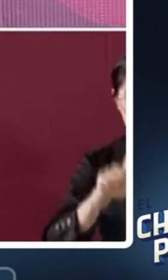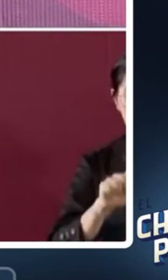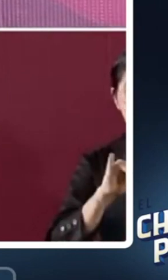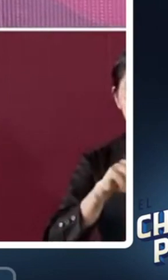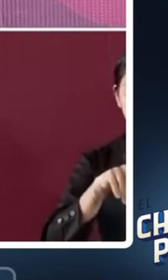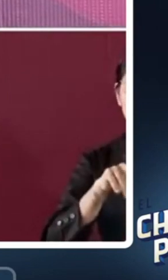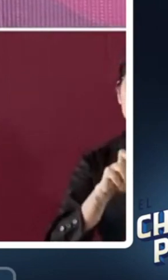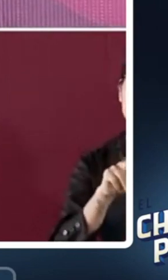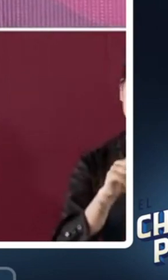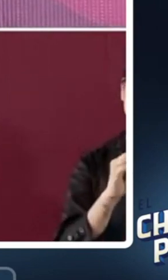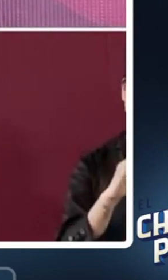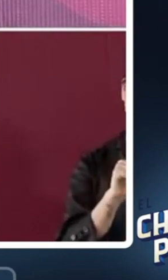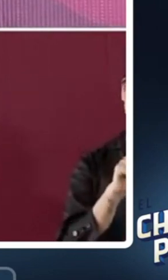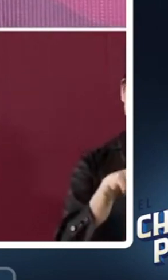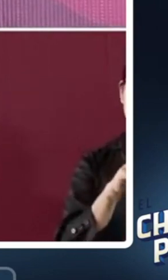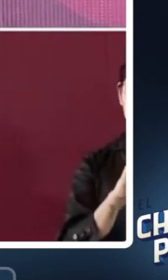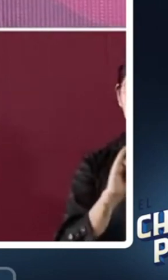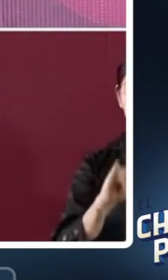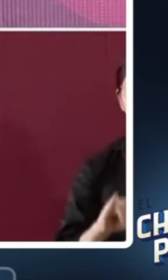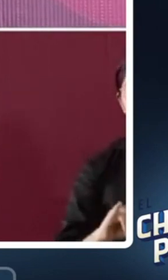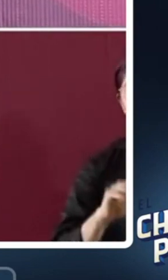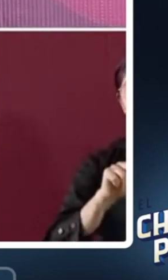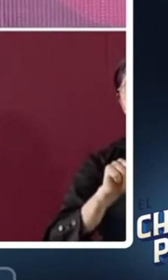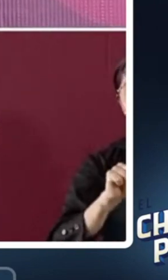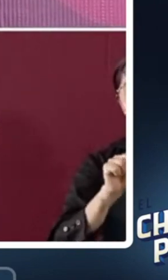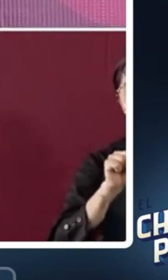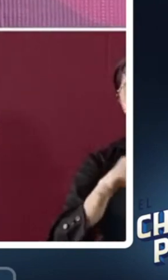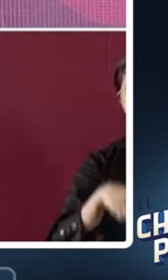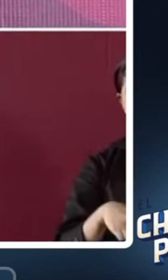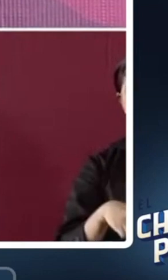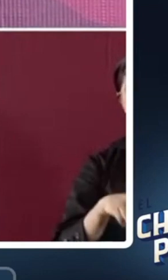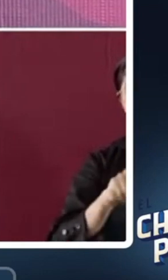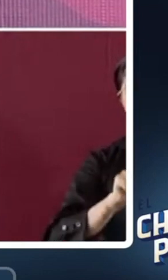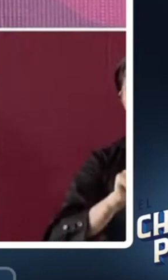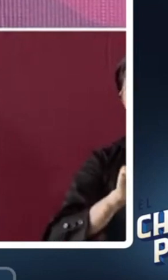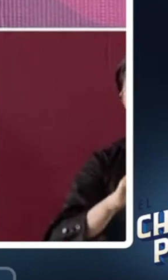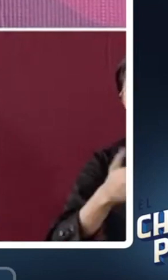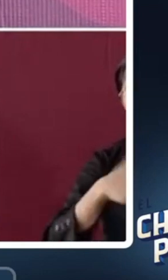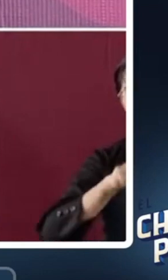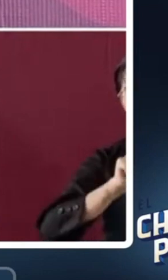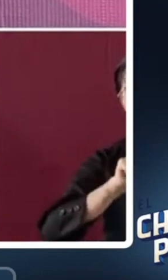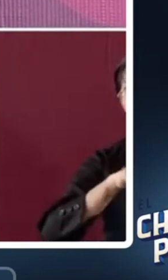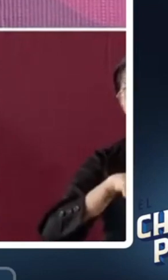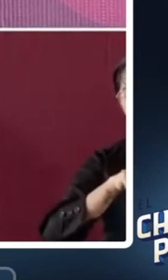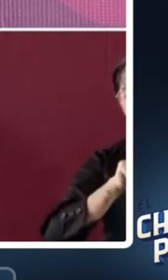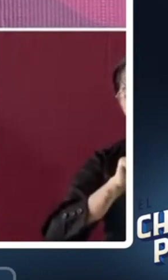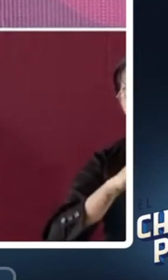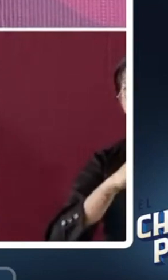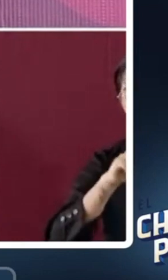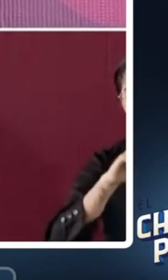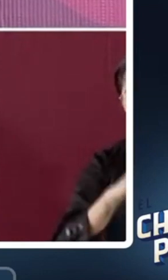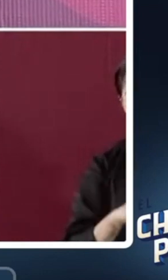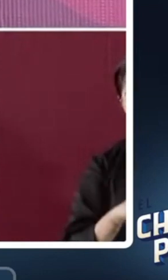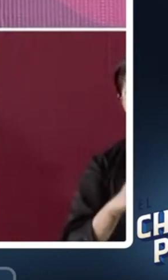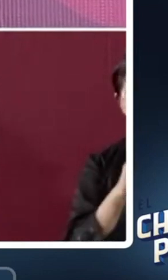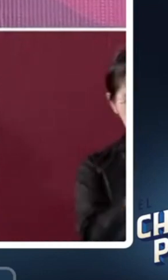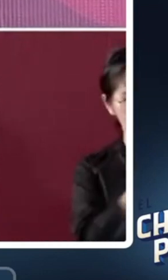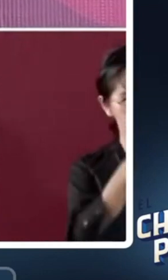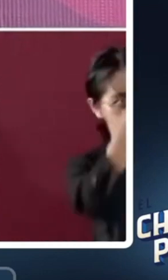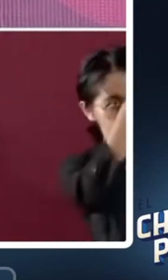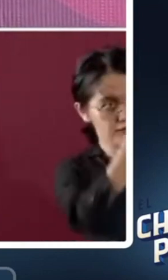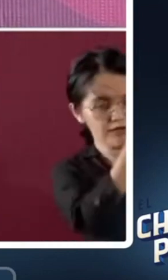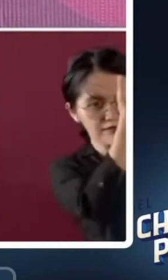Tehuantepec. En la gráfica que están viendo ustedes ahí, son las diferentes, ahorita se está por terminar la línea que